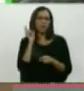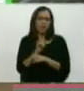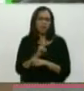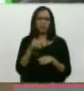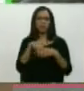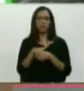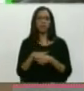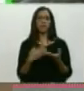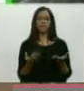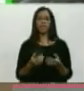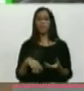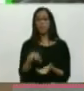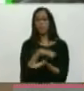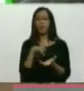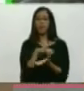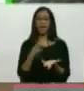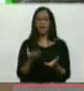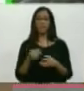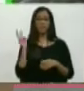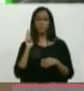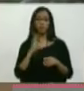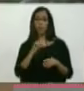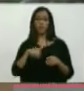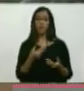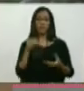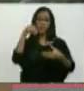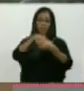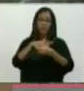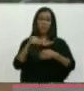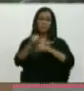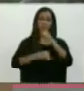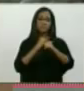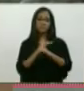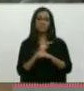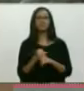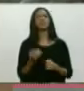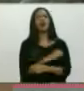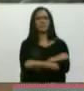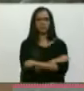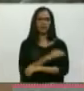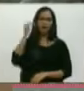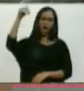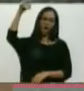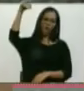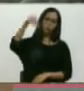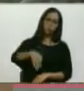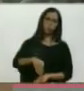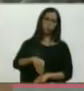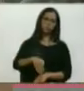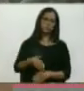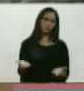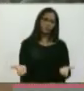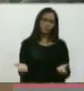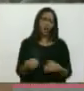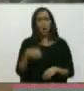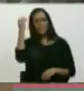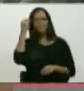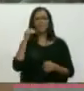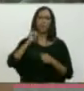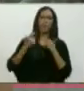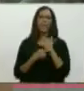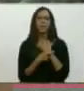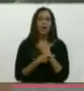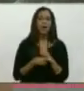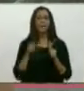y la diáspora venezolana que ni puede votar porque no está en el país, pues parece que la oposición va en caída libre y sin paracaídas. O creyendo que Guaidó es